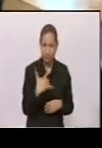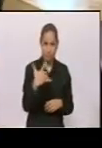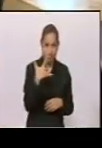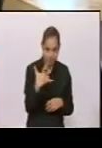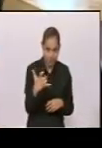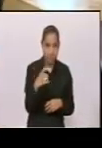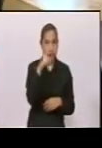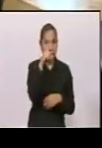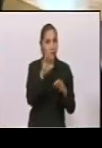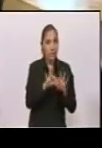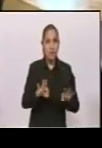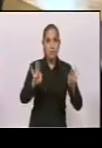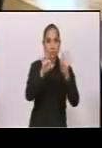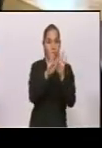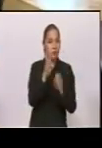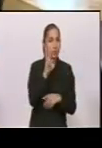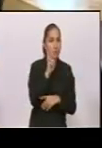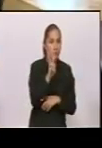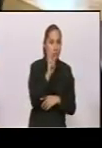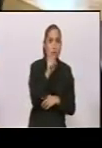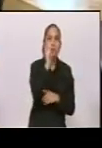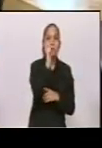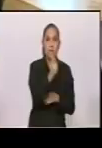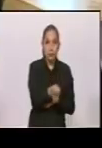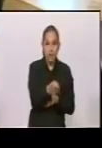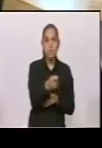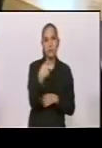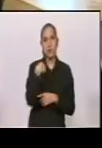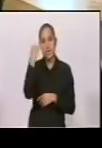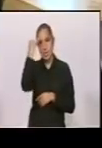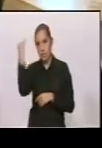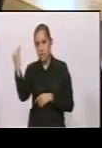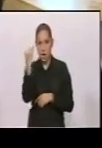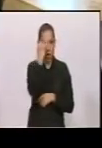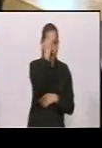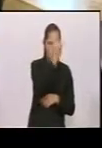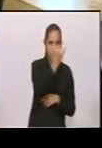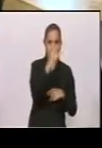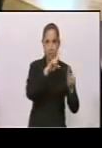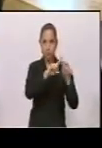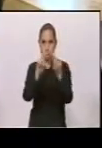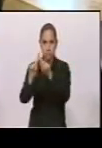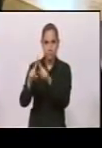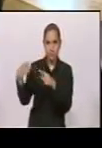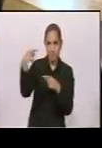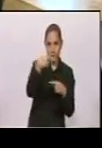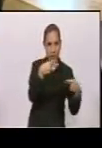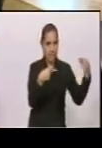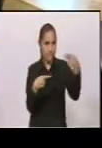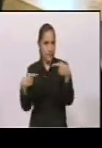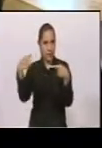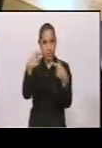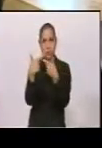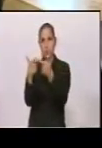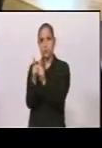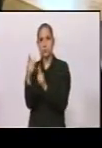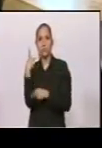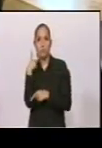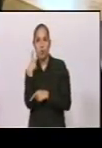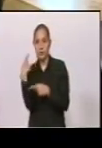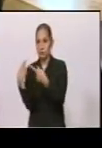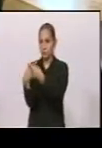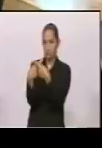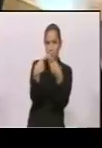usual, el vigoroso contraste de ideas y la discrepancia partidista, que